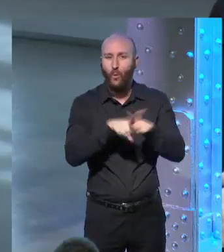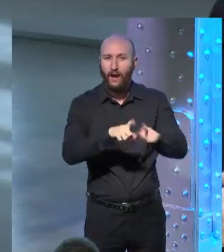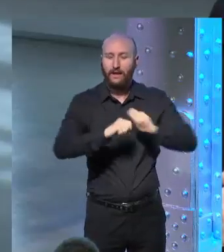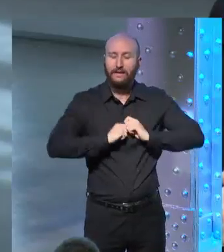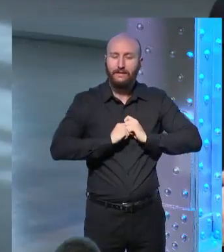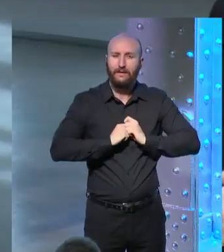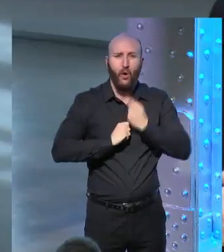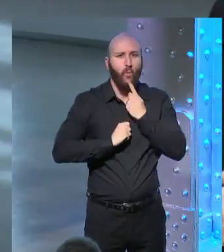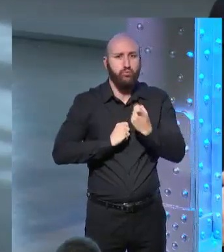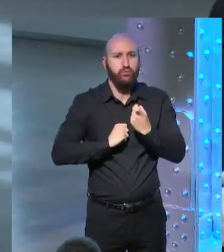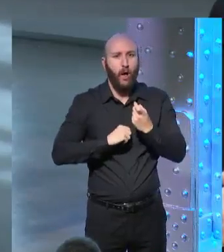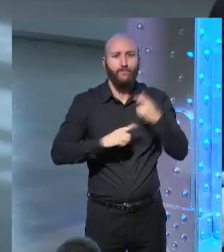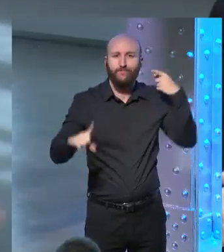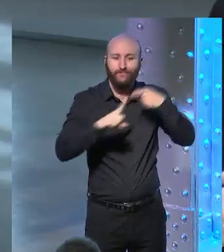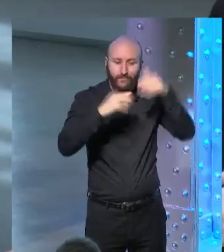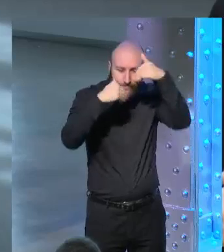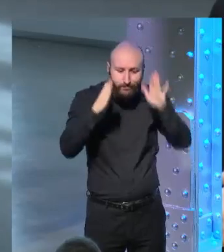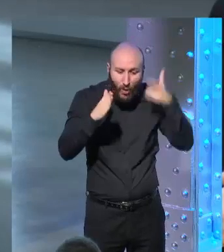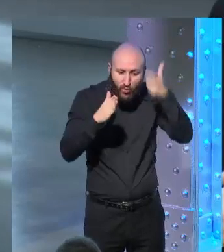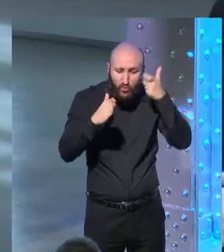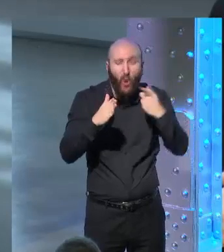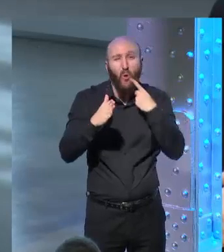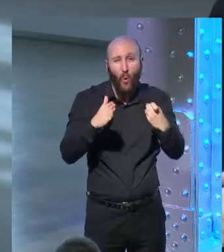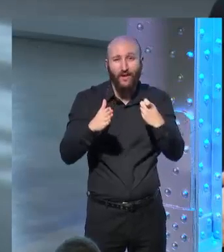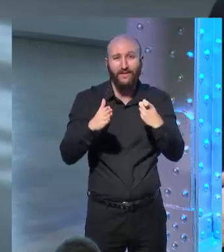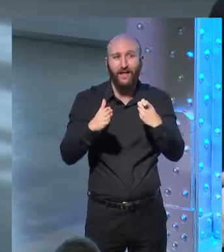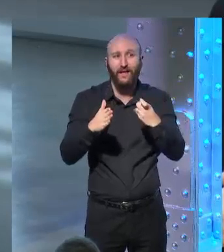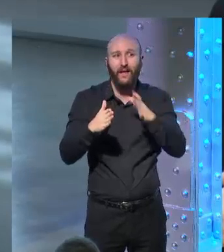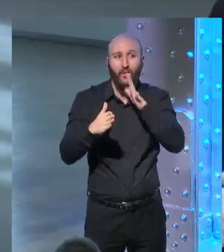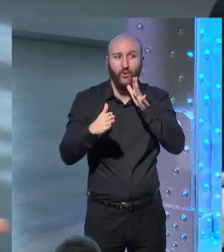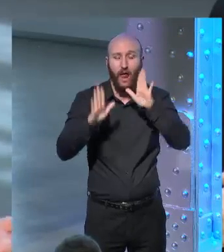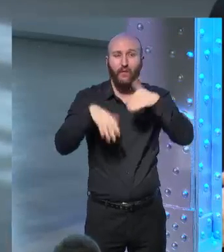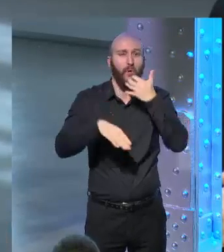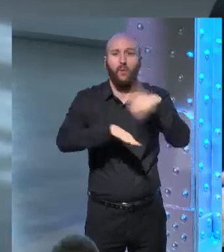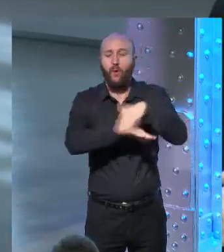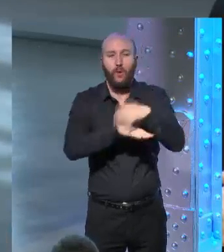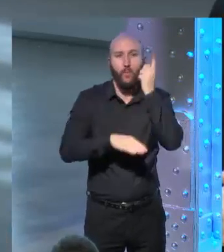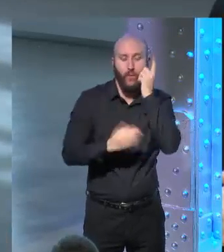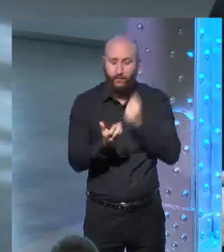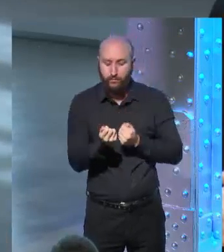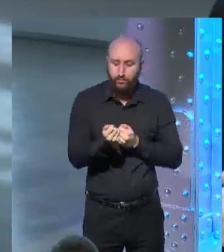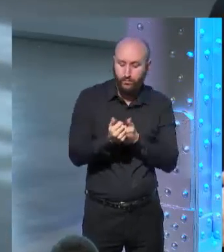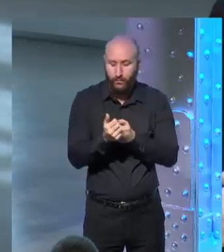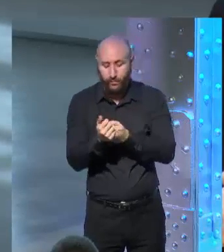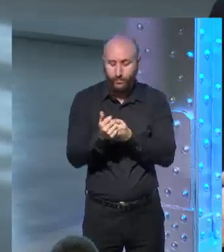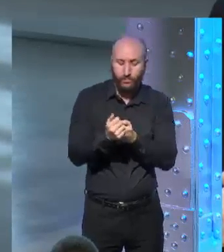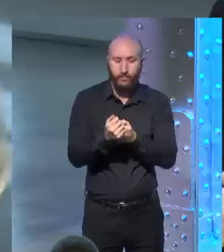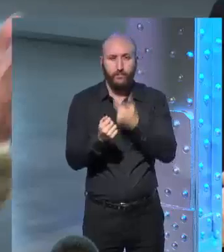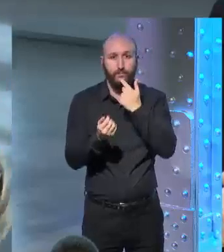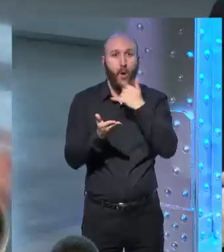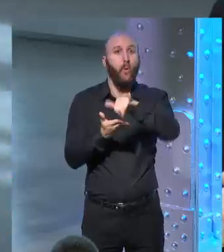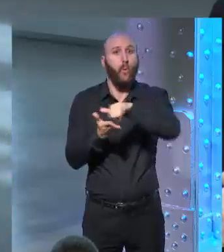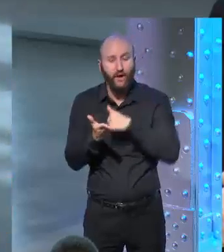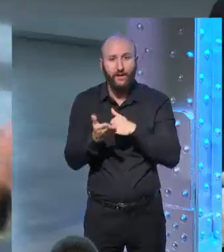poco más para que estemos atentos a las cosas, porque somos los primeros que a lo mejor vamos por la calle con el móvil en la mano y porque nos acaba de entrar un